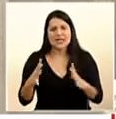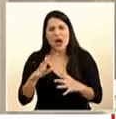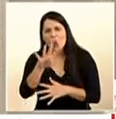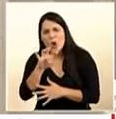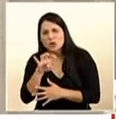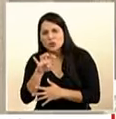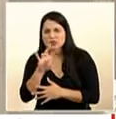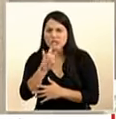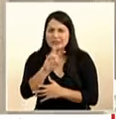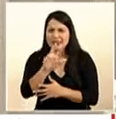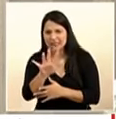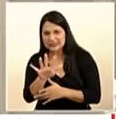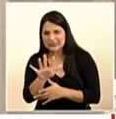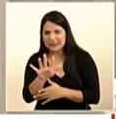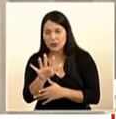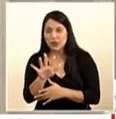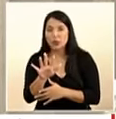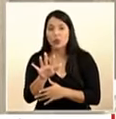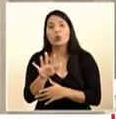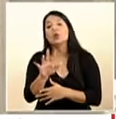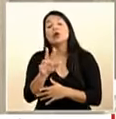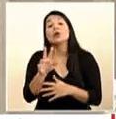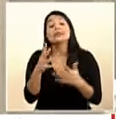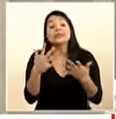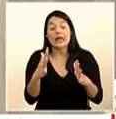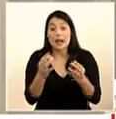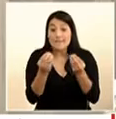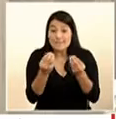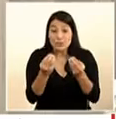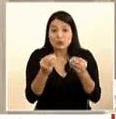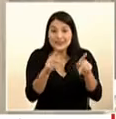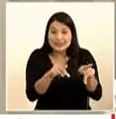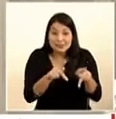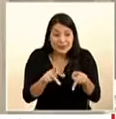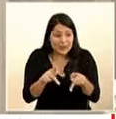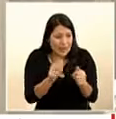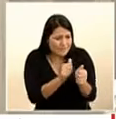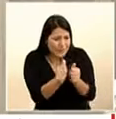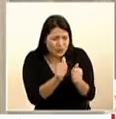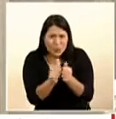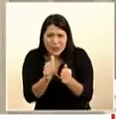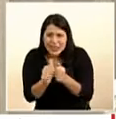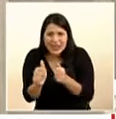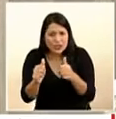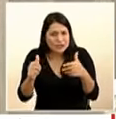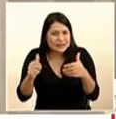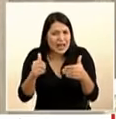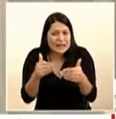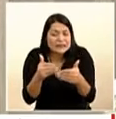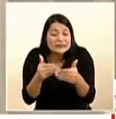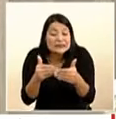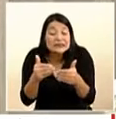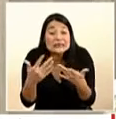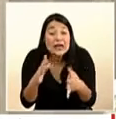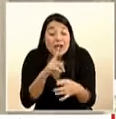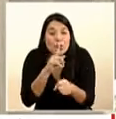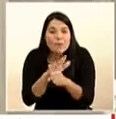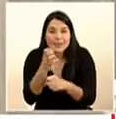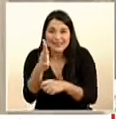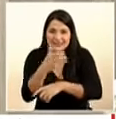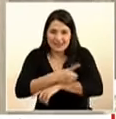muchos de esos todavía están apenas cumpliendo ese periodo de 15 días o un poco más y entonces les procede hacer las